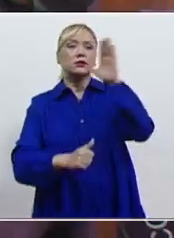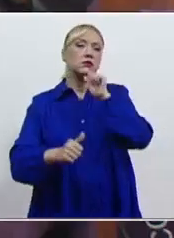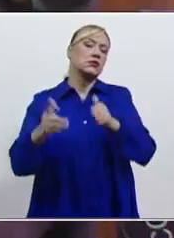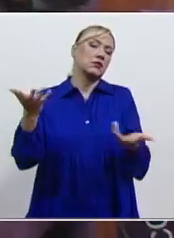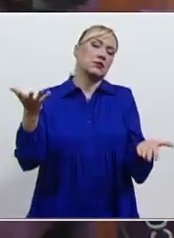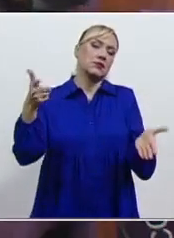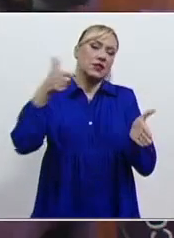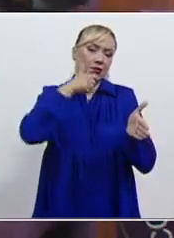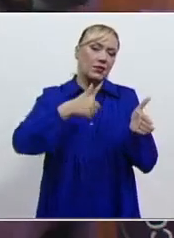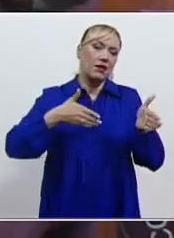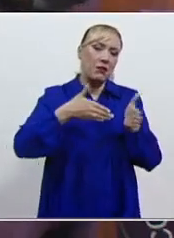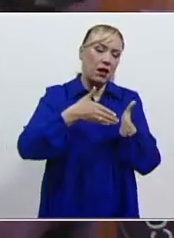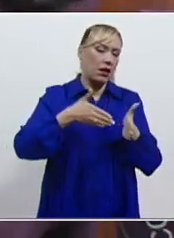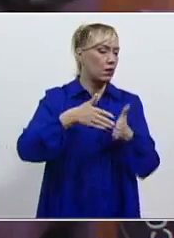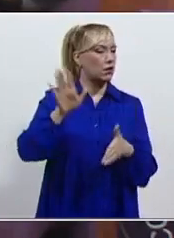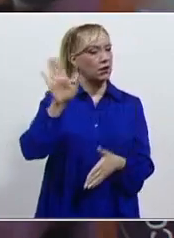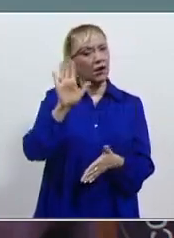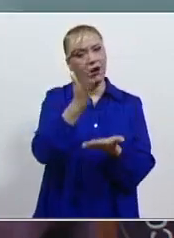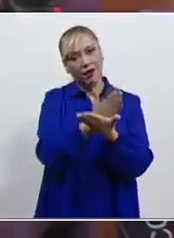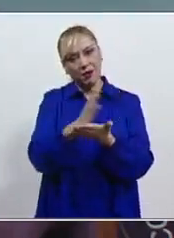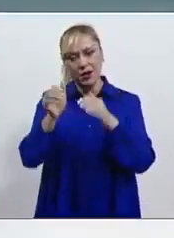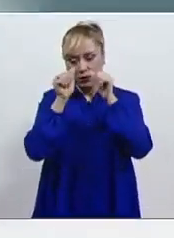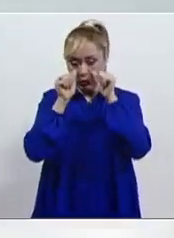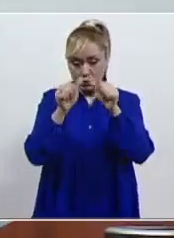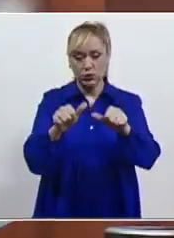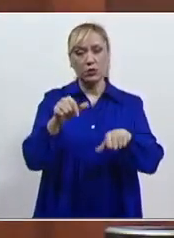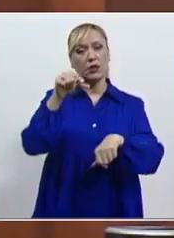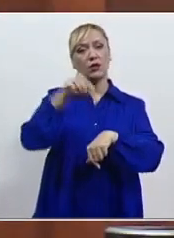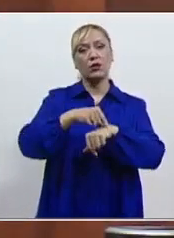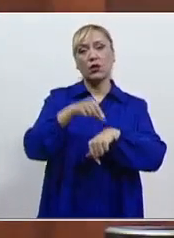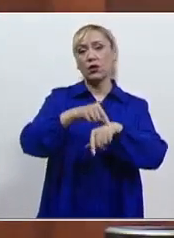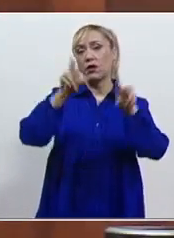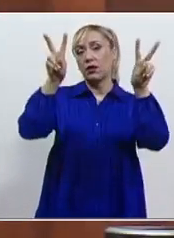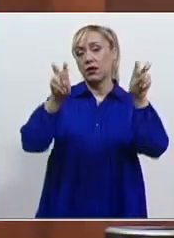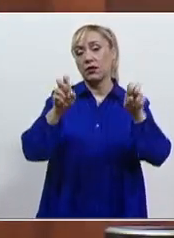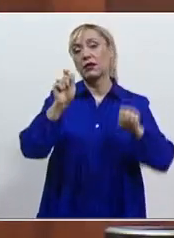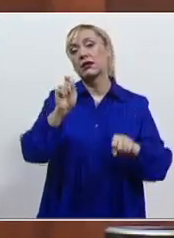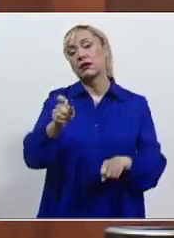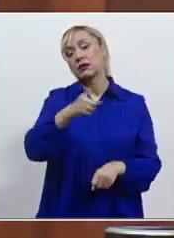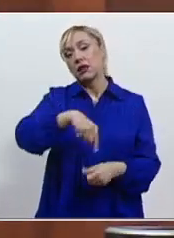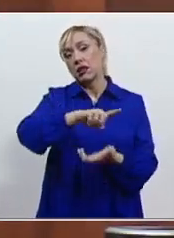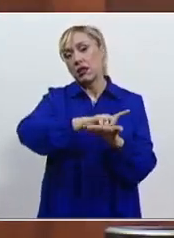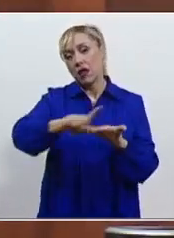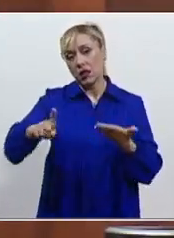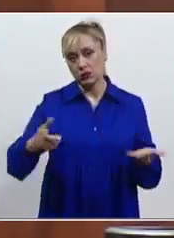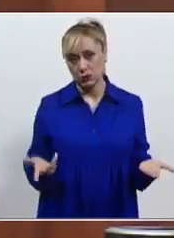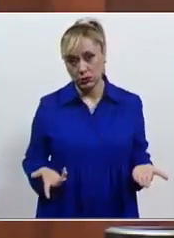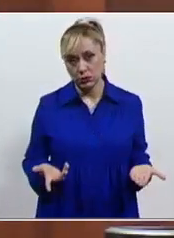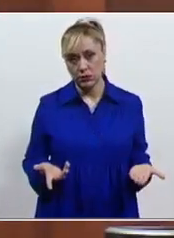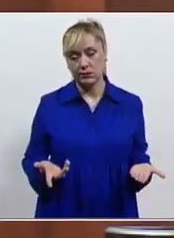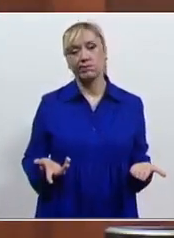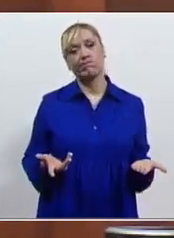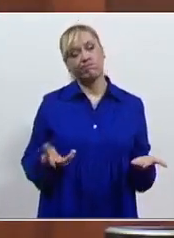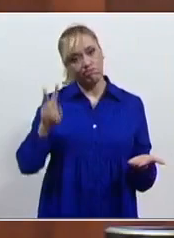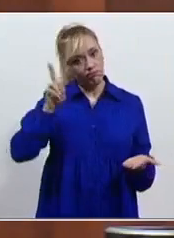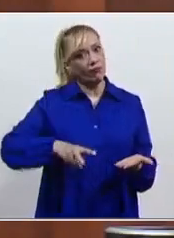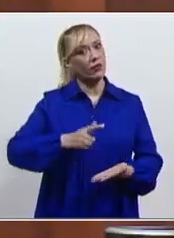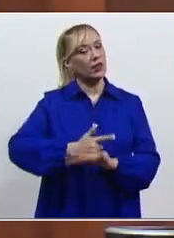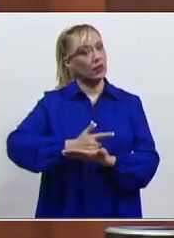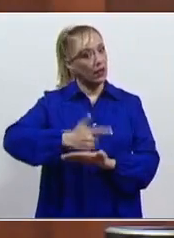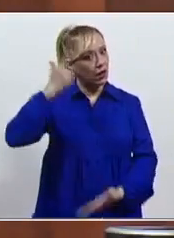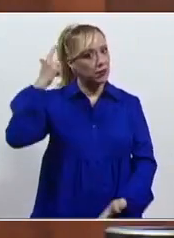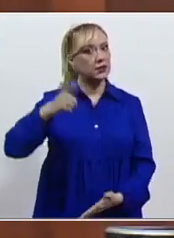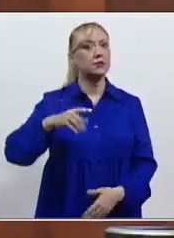para el acceso a la salud sexual y reproductiva. Este organismo ha encontrado situaciones graves en toda